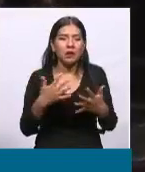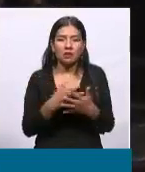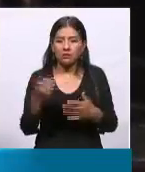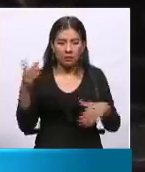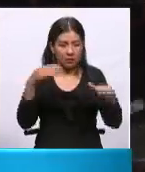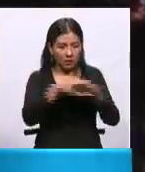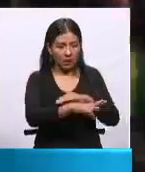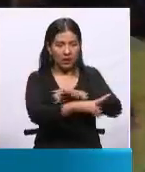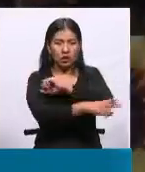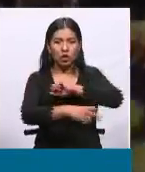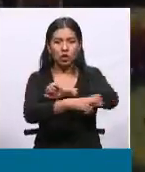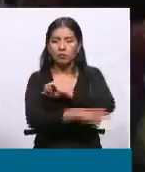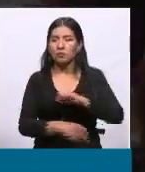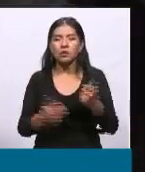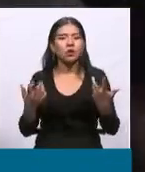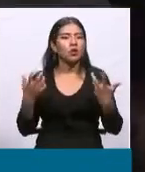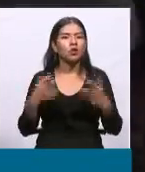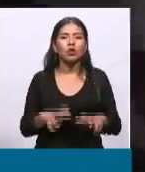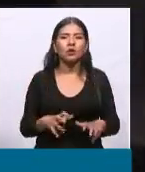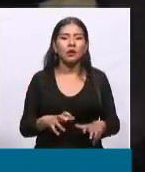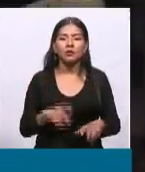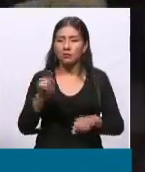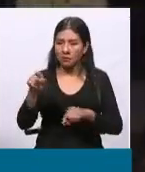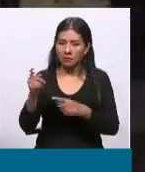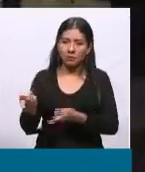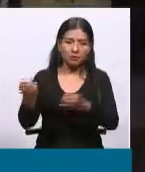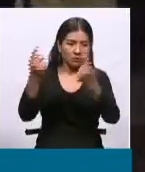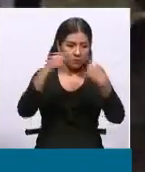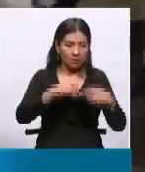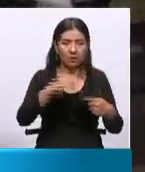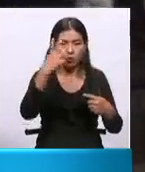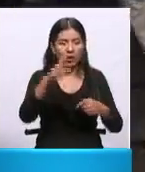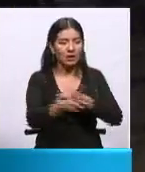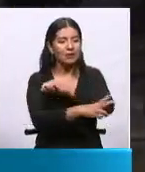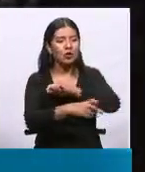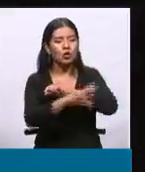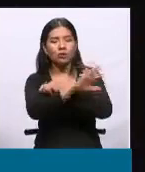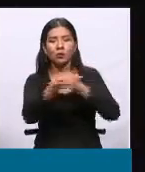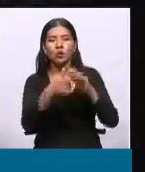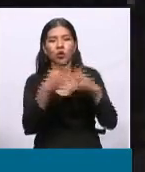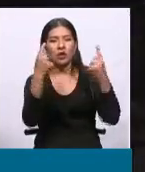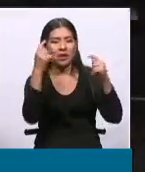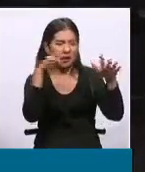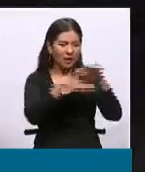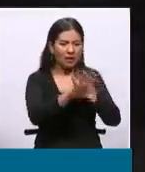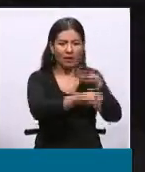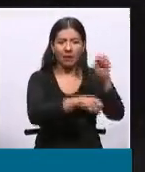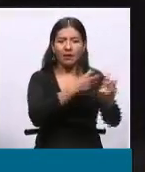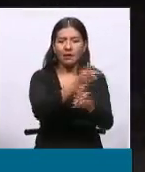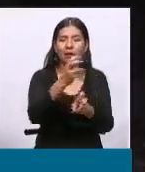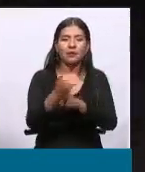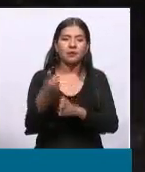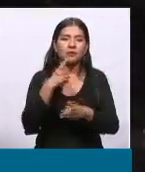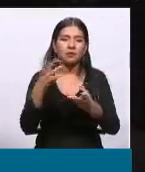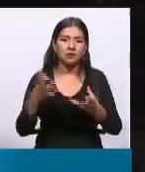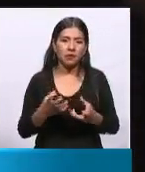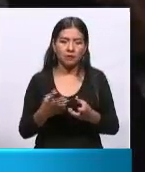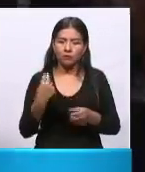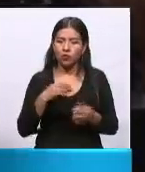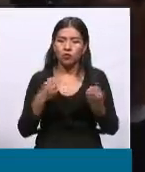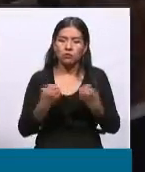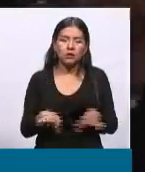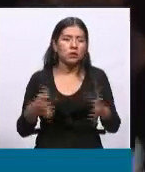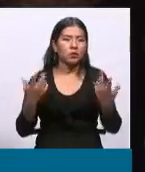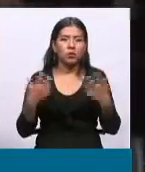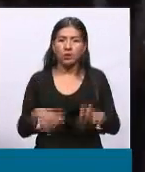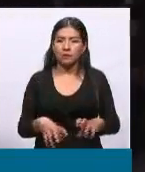saquen, porque a eso es a lo que viene. Esa es la denuncia de la población. Hace algunos días, igual, en el trabajo periodístico